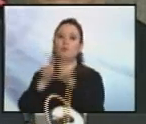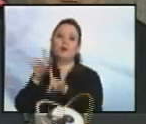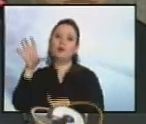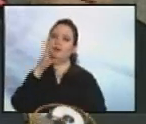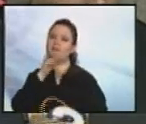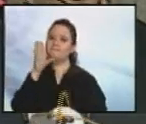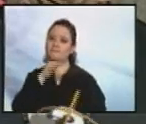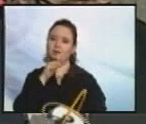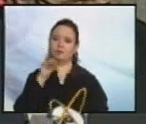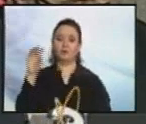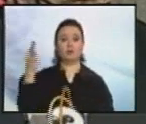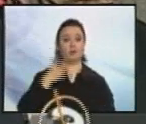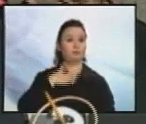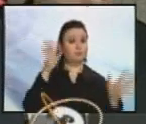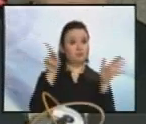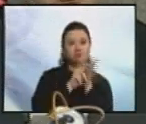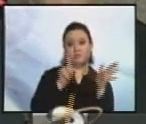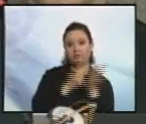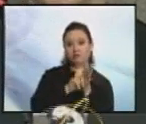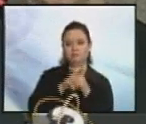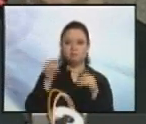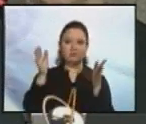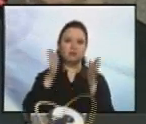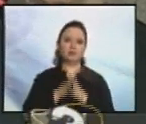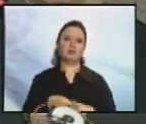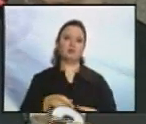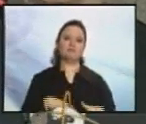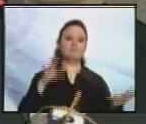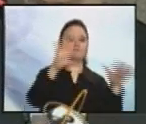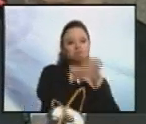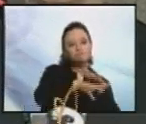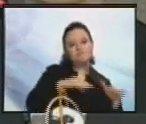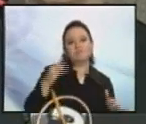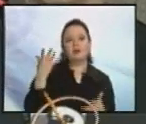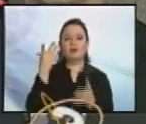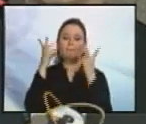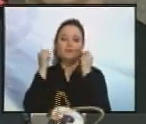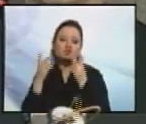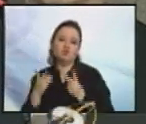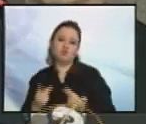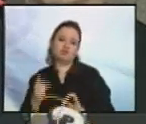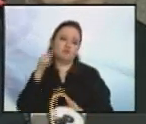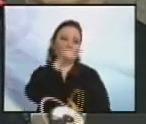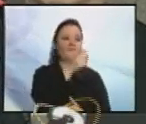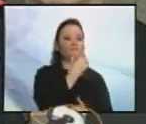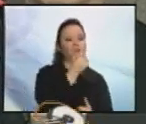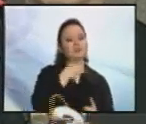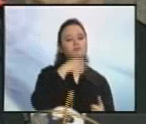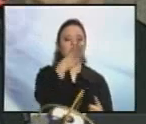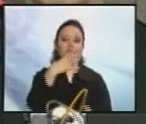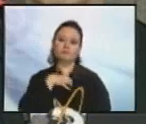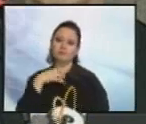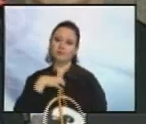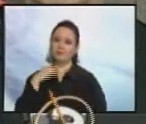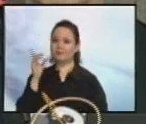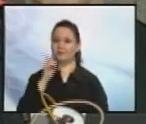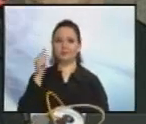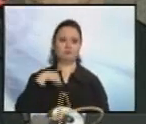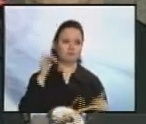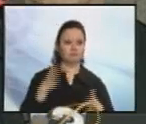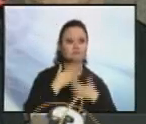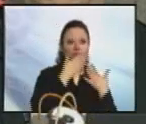que impedía distraer fondos que hacían falta en hospitales y